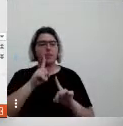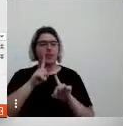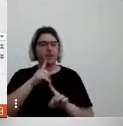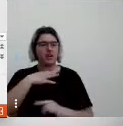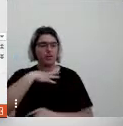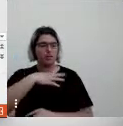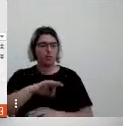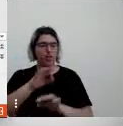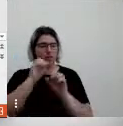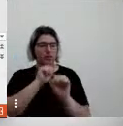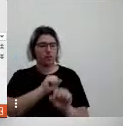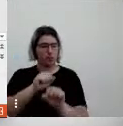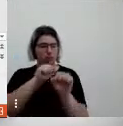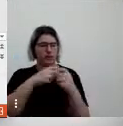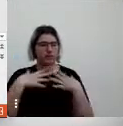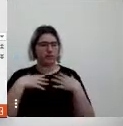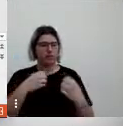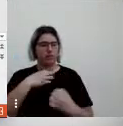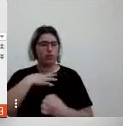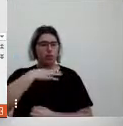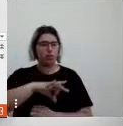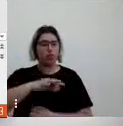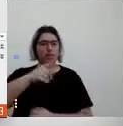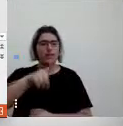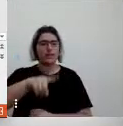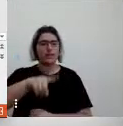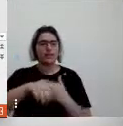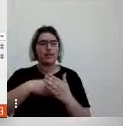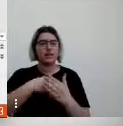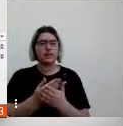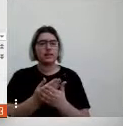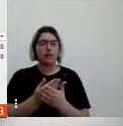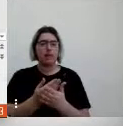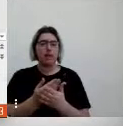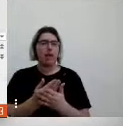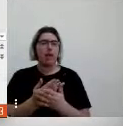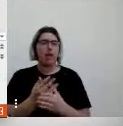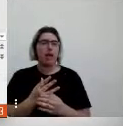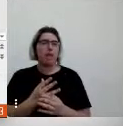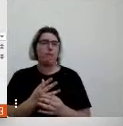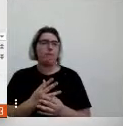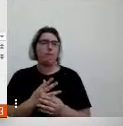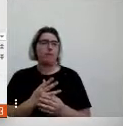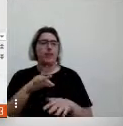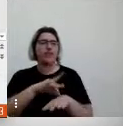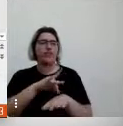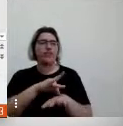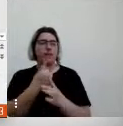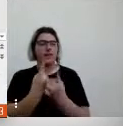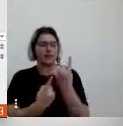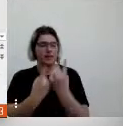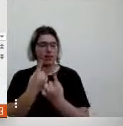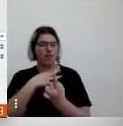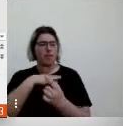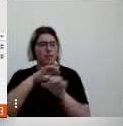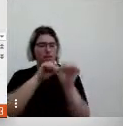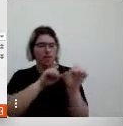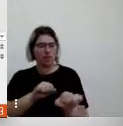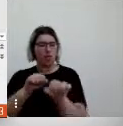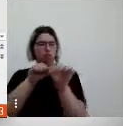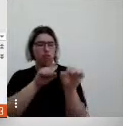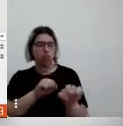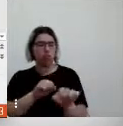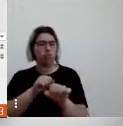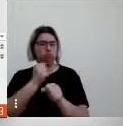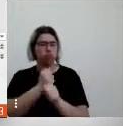proteger nuestra salud y podemos incluso determinadas enfermedades paliarlas, trabajarlas y mejorar todo el